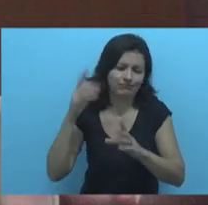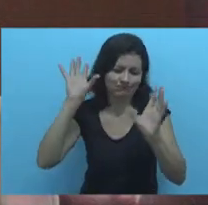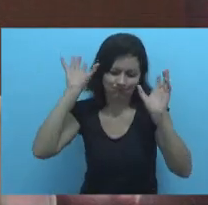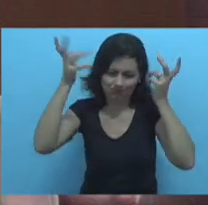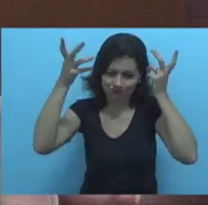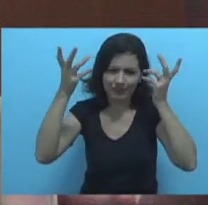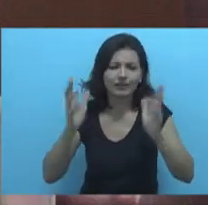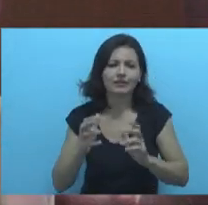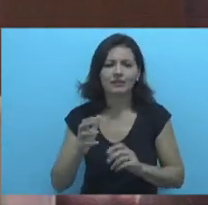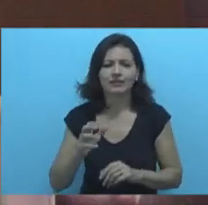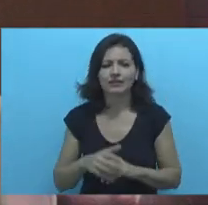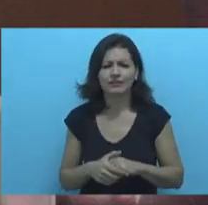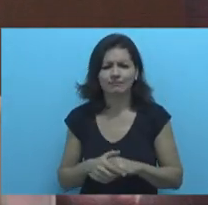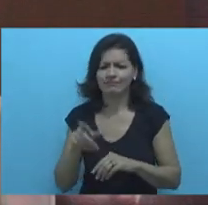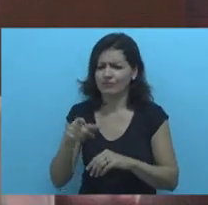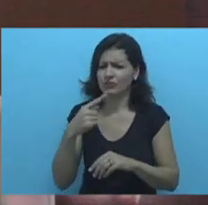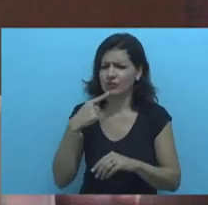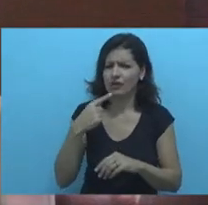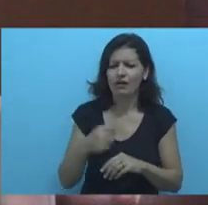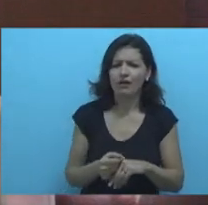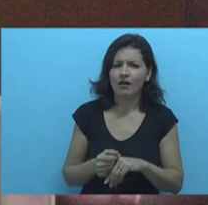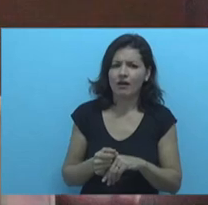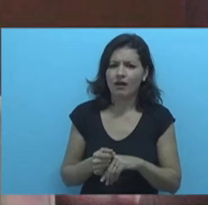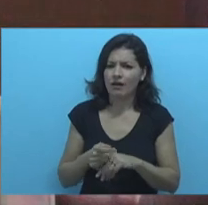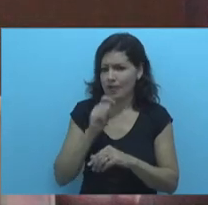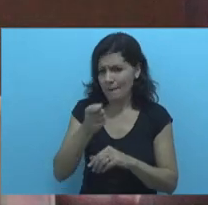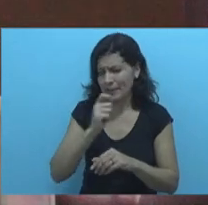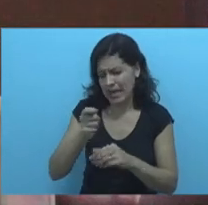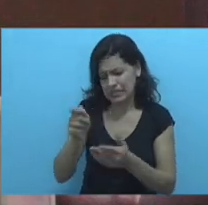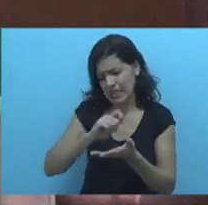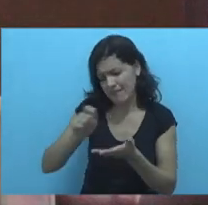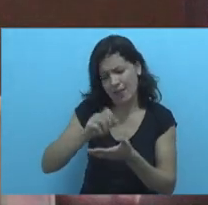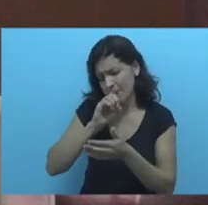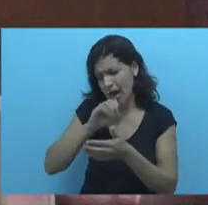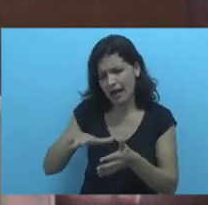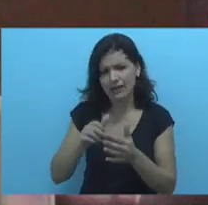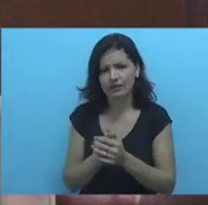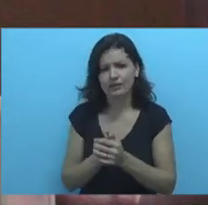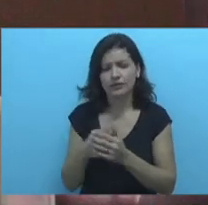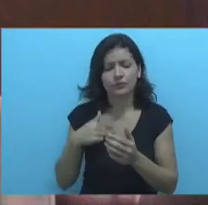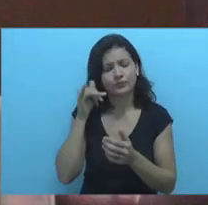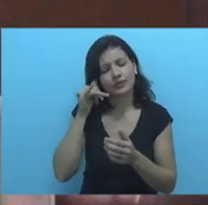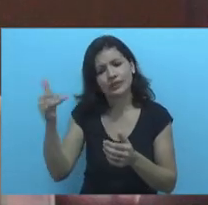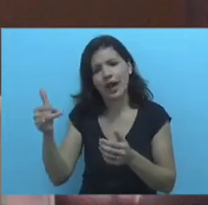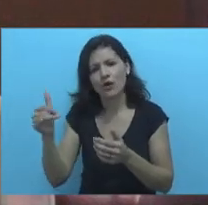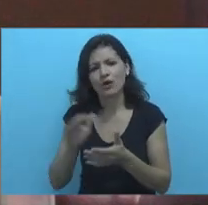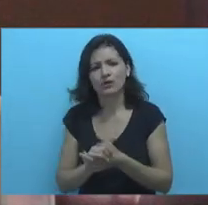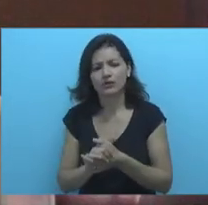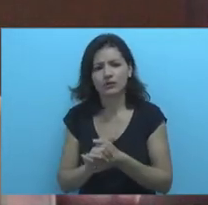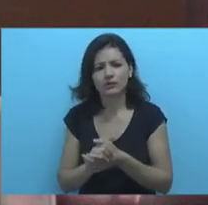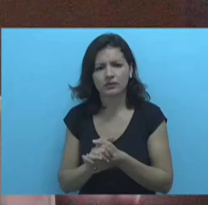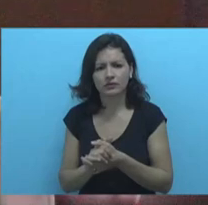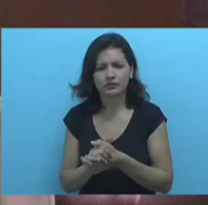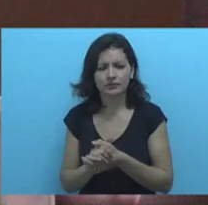se acuerda y lo traté muy mal en la prensa. Y me acuerdo que lo llamé a Pablo y le digo, bueno, viste, yo